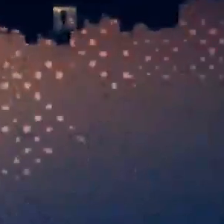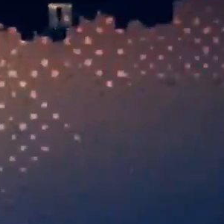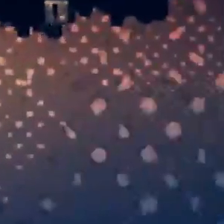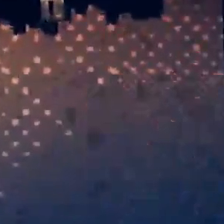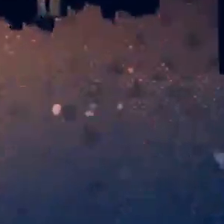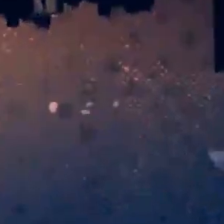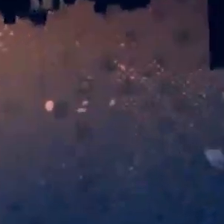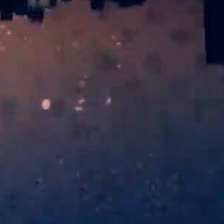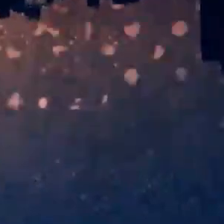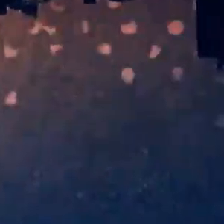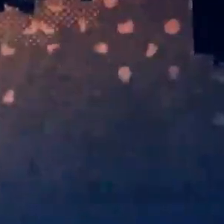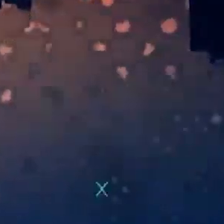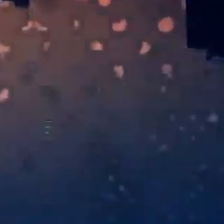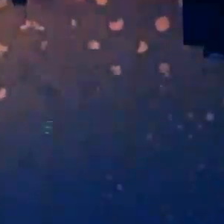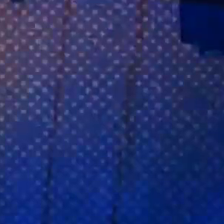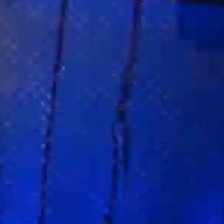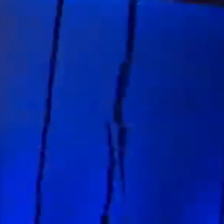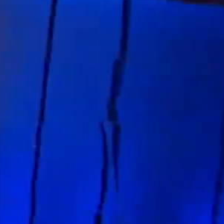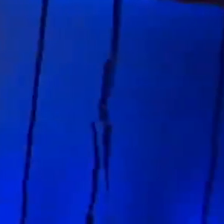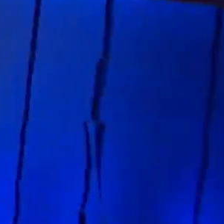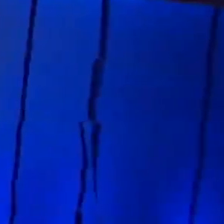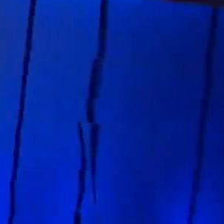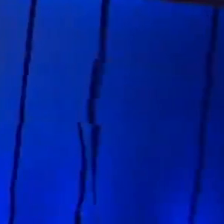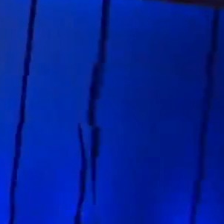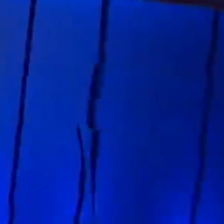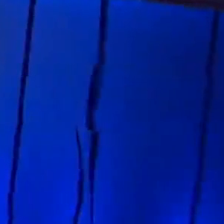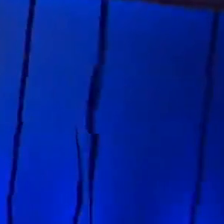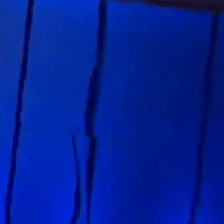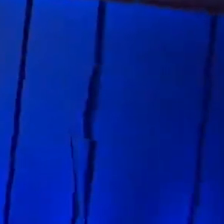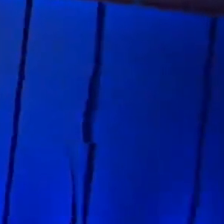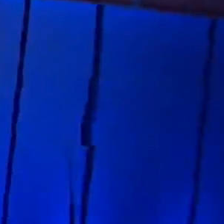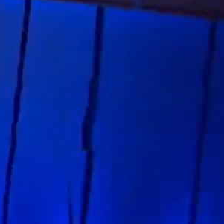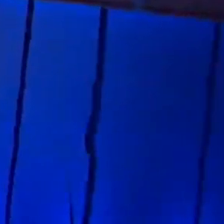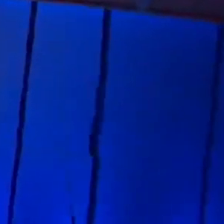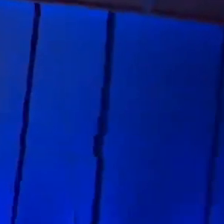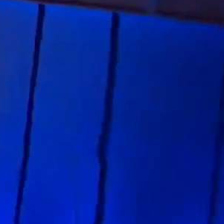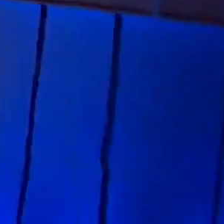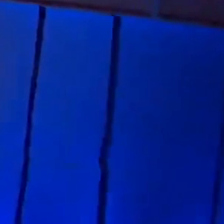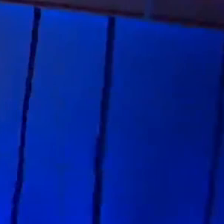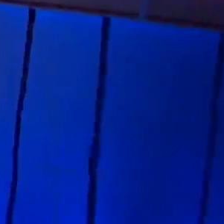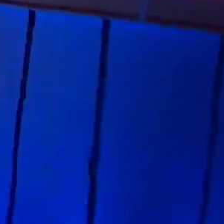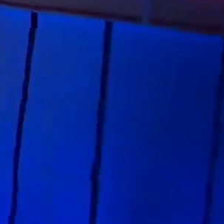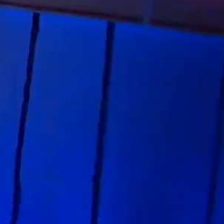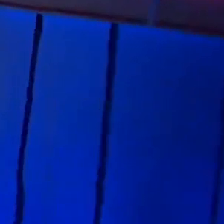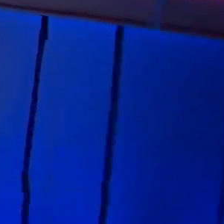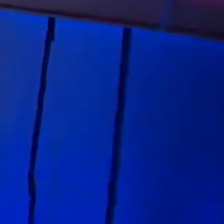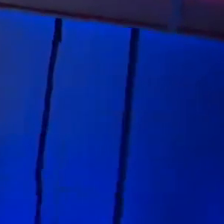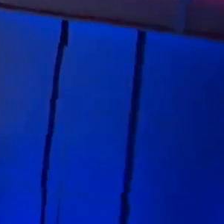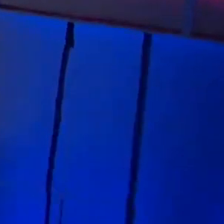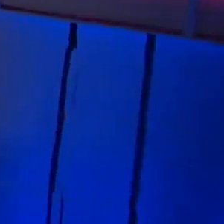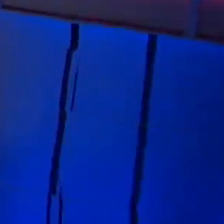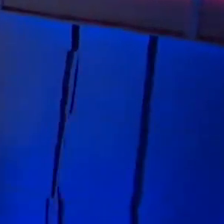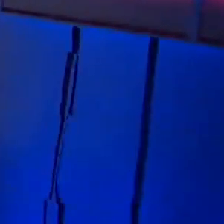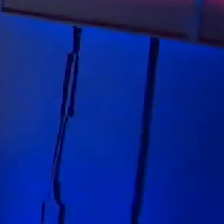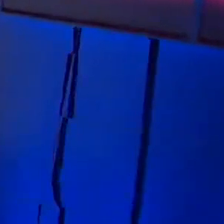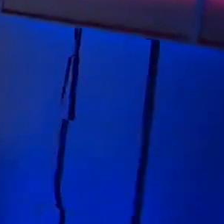entiende. Todo lo mejor que tenemos. Bienvenidas y bienvenidos a Mirá Montevideo, este hermoso programa